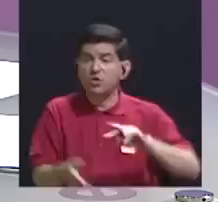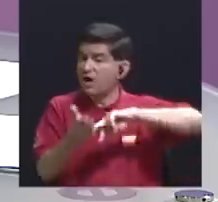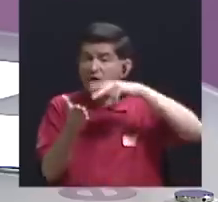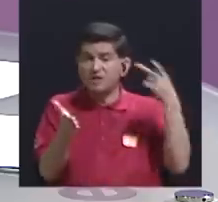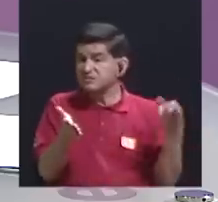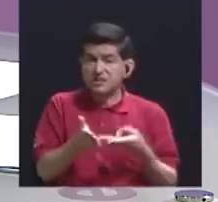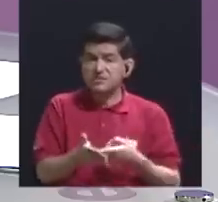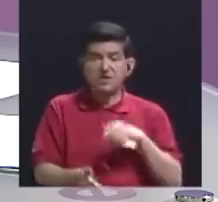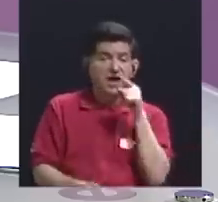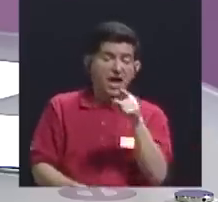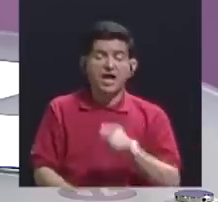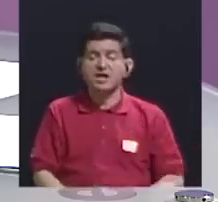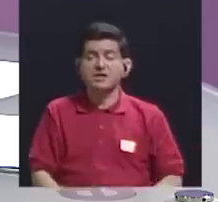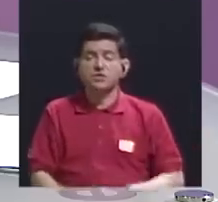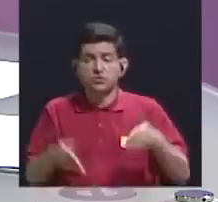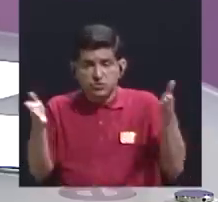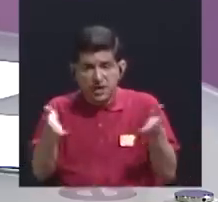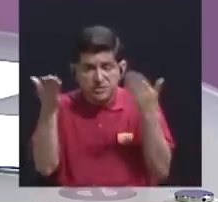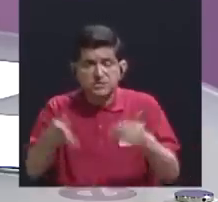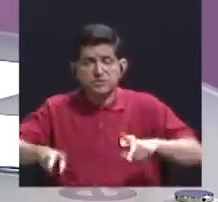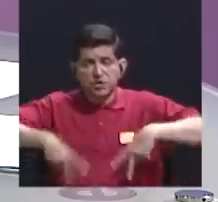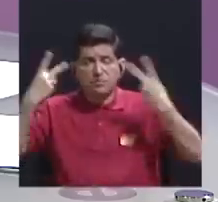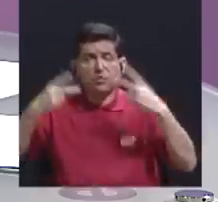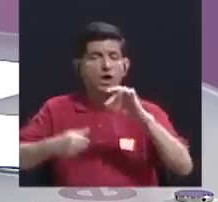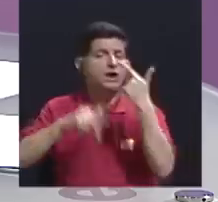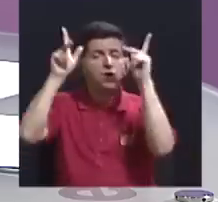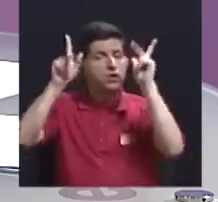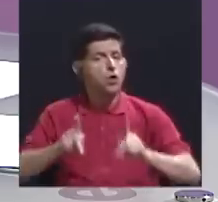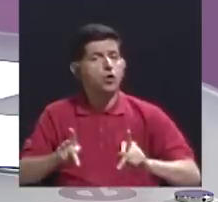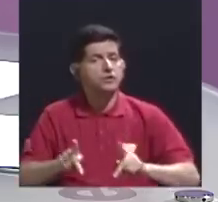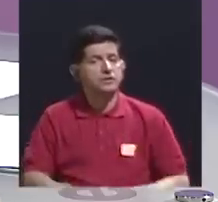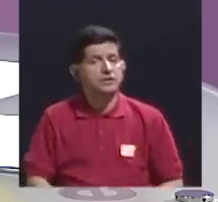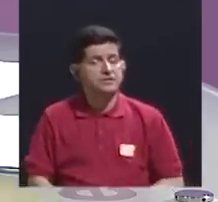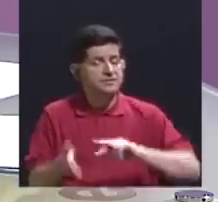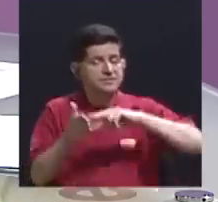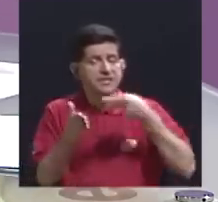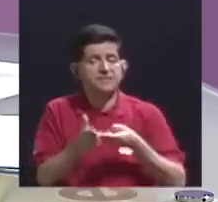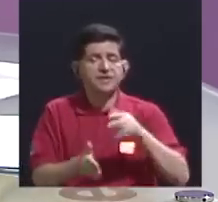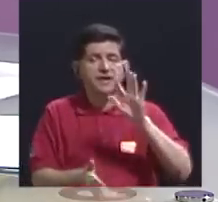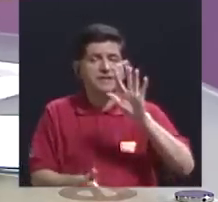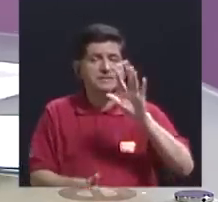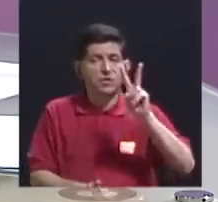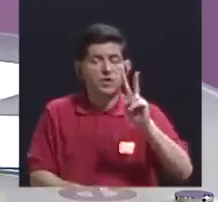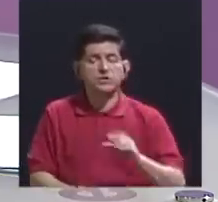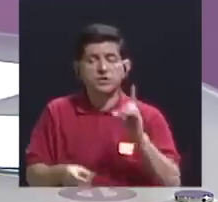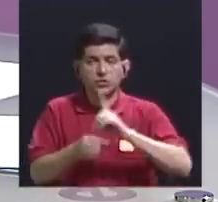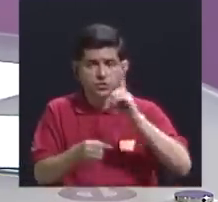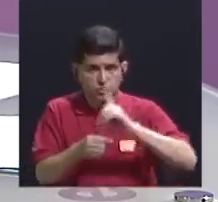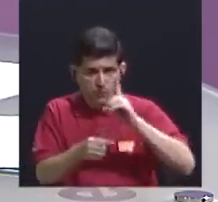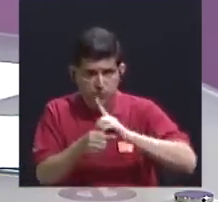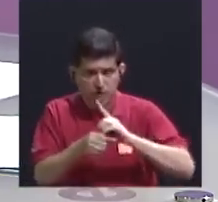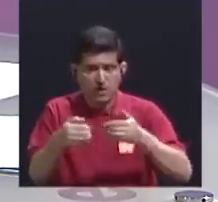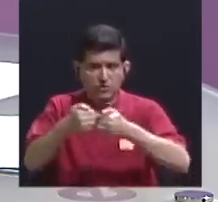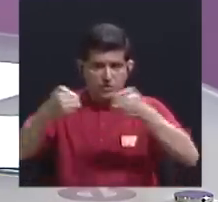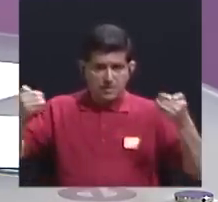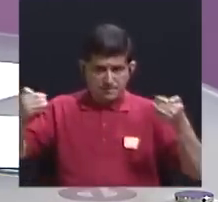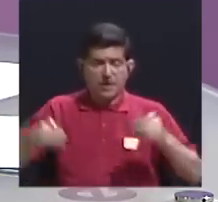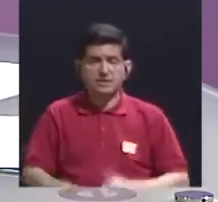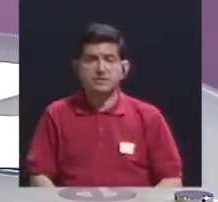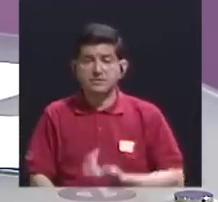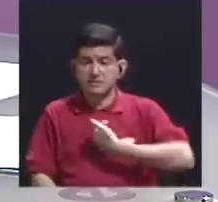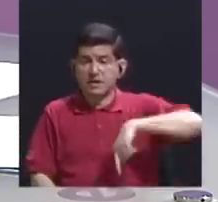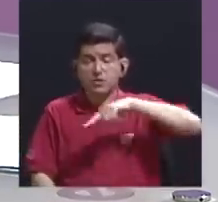ellos son los pro-vida y el resto los otros 52 diputados y diputadas pues